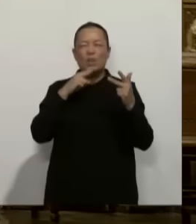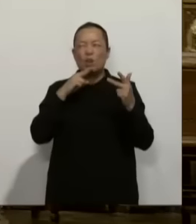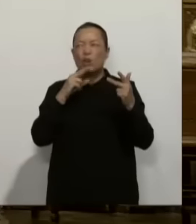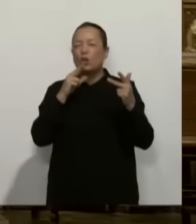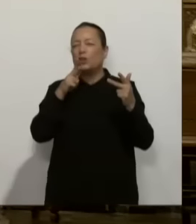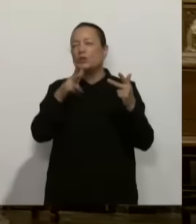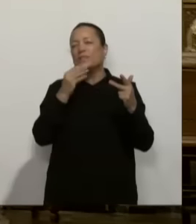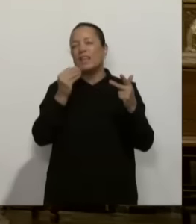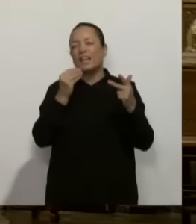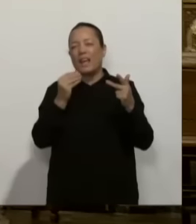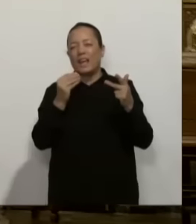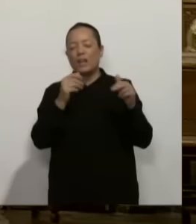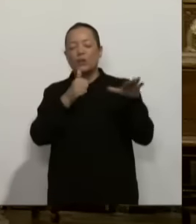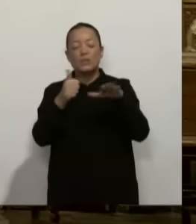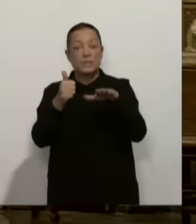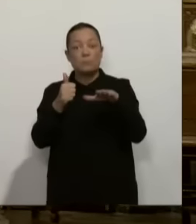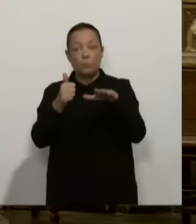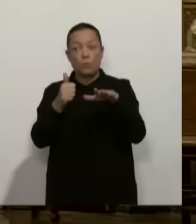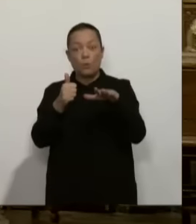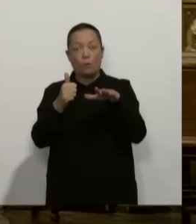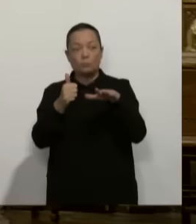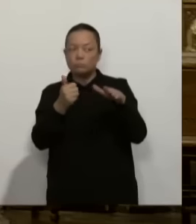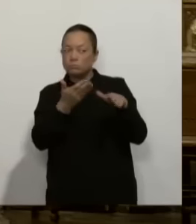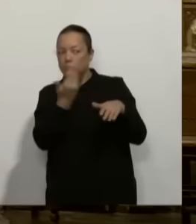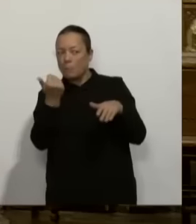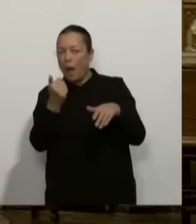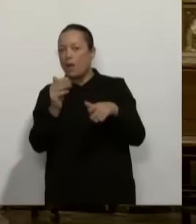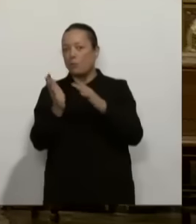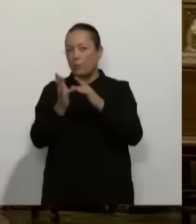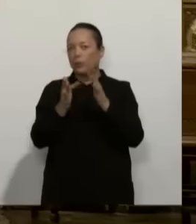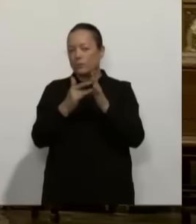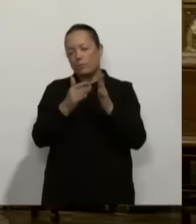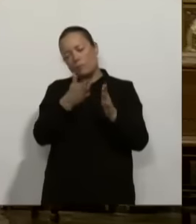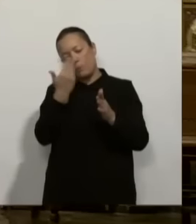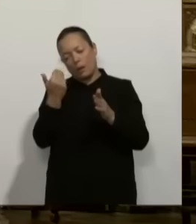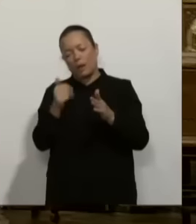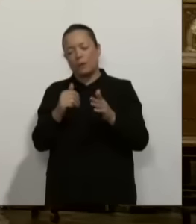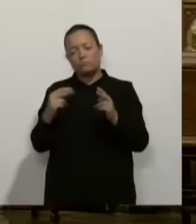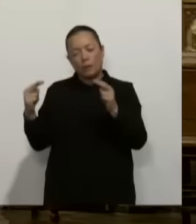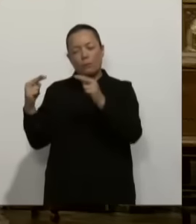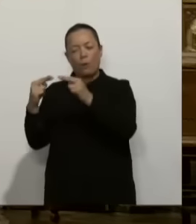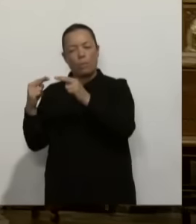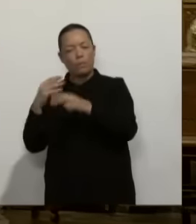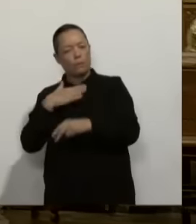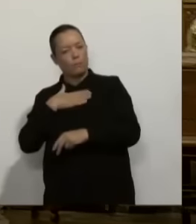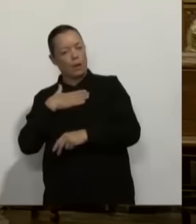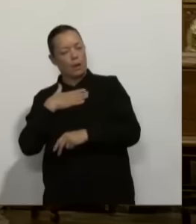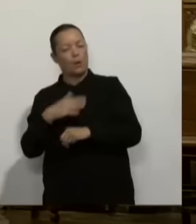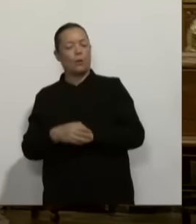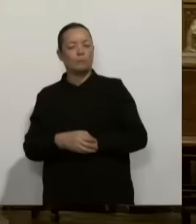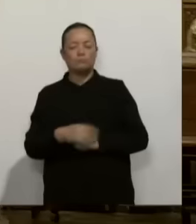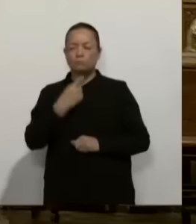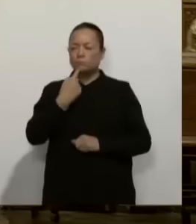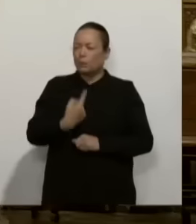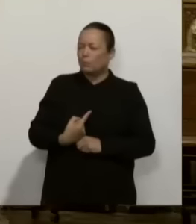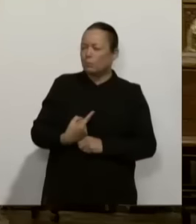que los discípulos son citados en Galilea por Jesús. Y la pregunta que nos